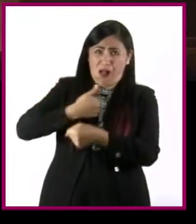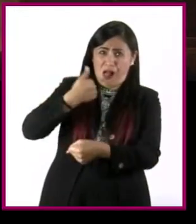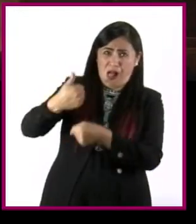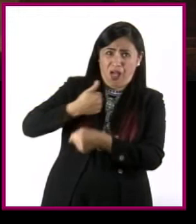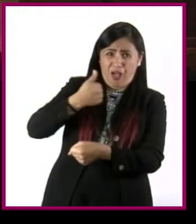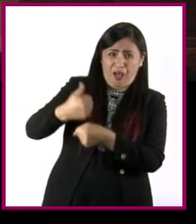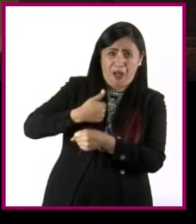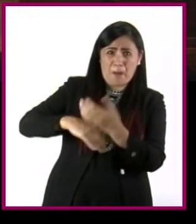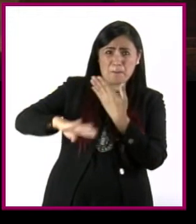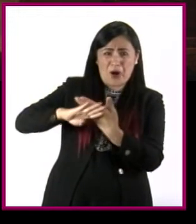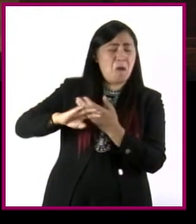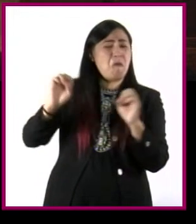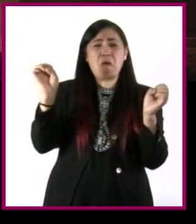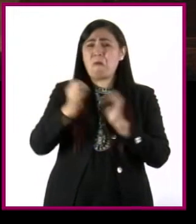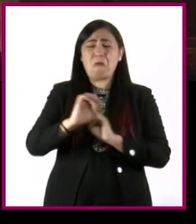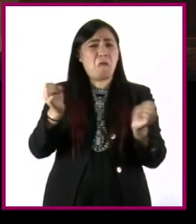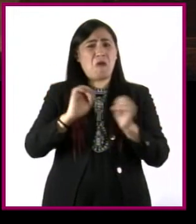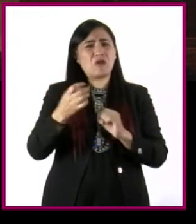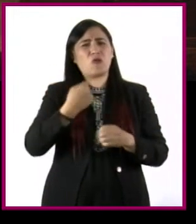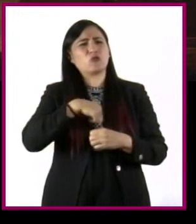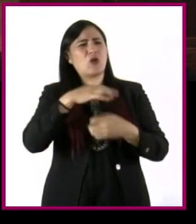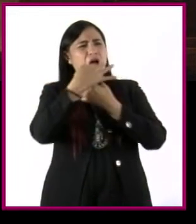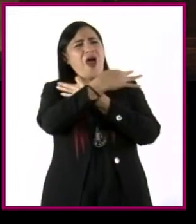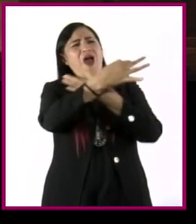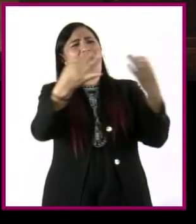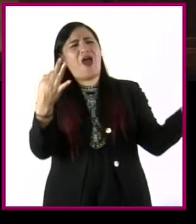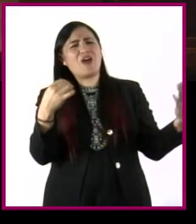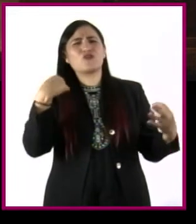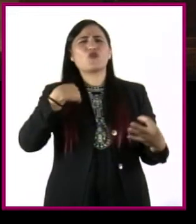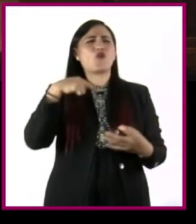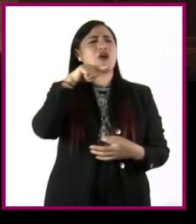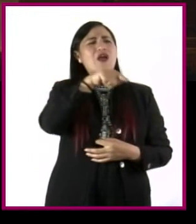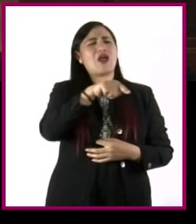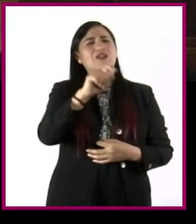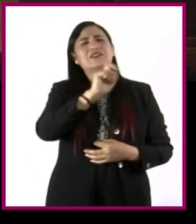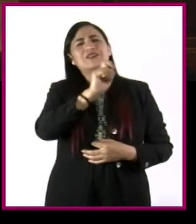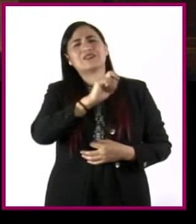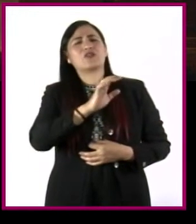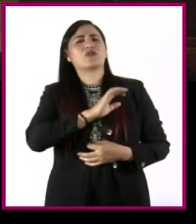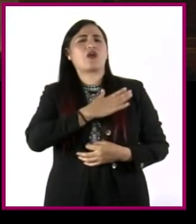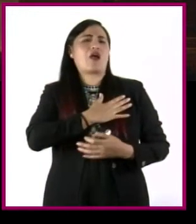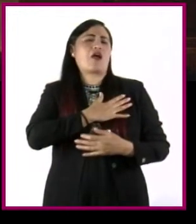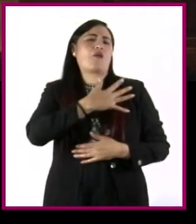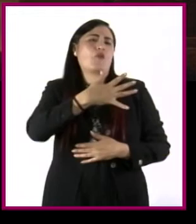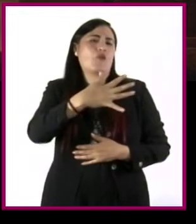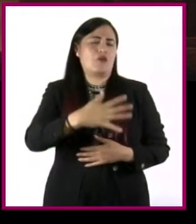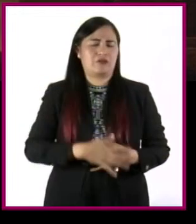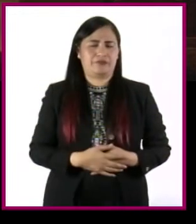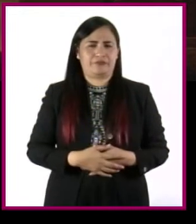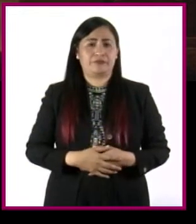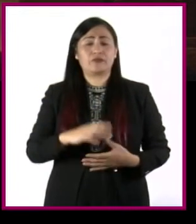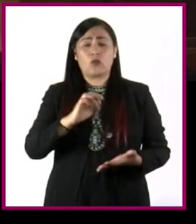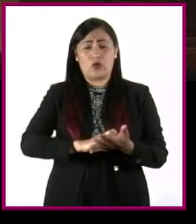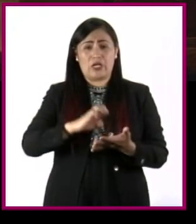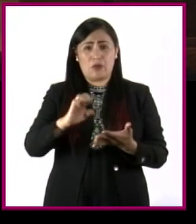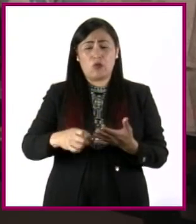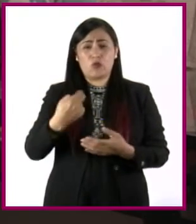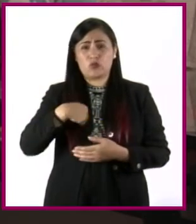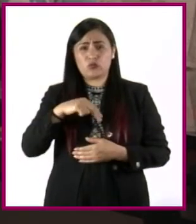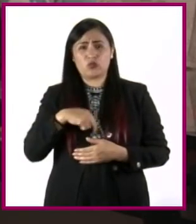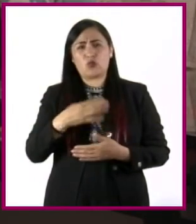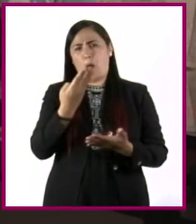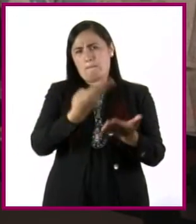vientos. Nadie se impacta, nadie nos juzga, nadie nos violenta por eso. Si, por ejemplo, uno de nosotros en este programa fuera